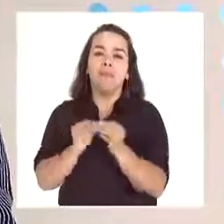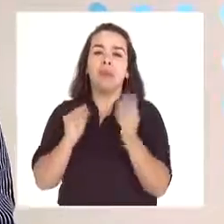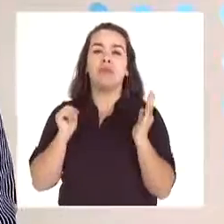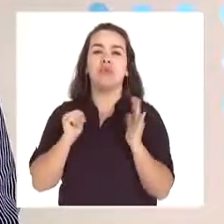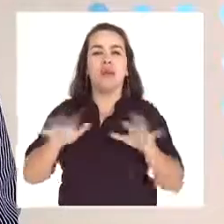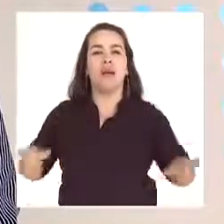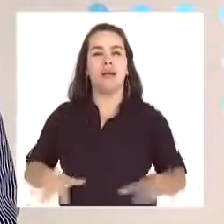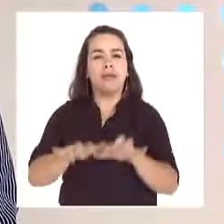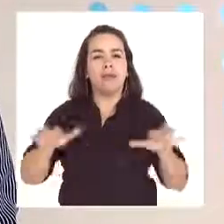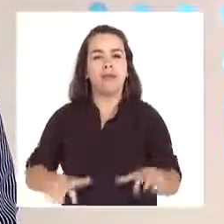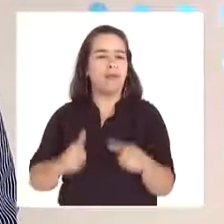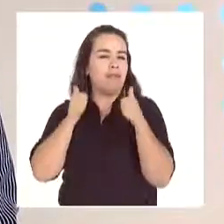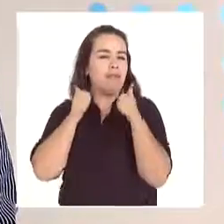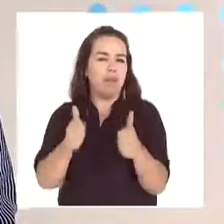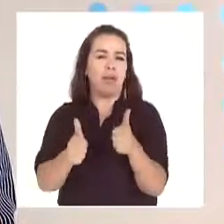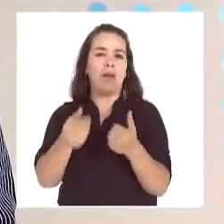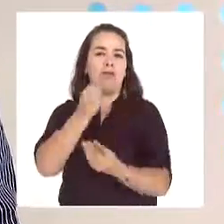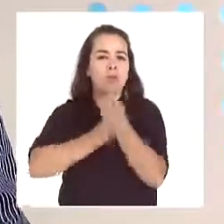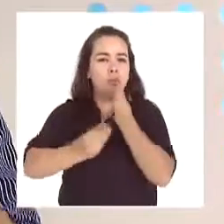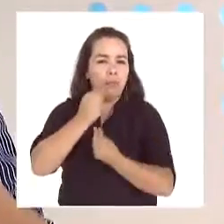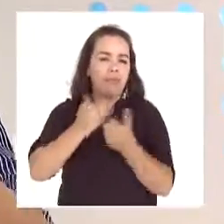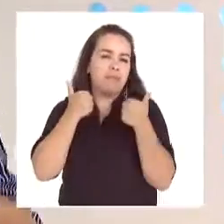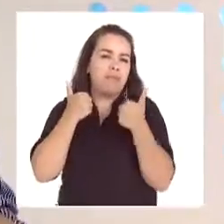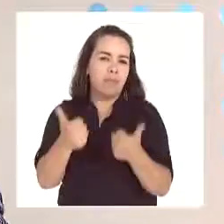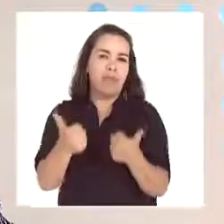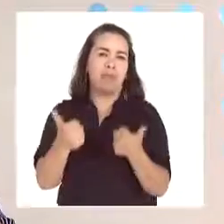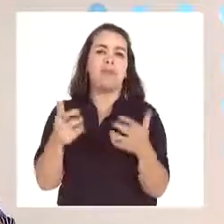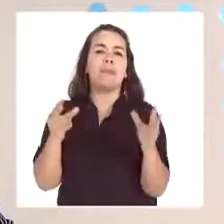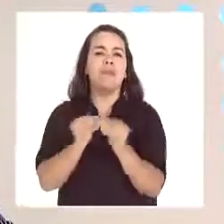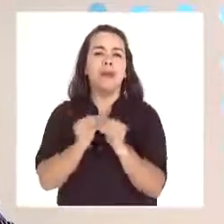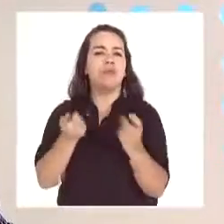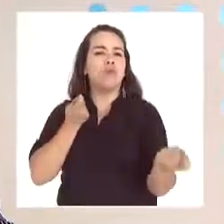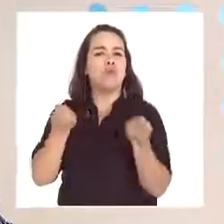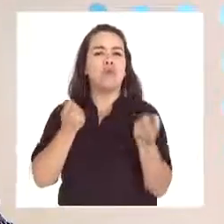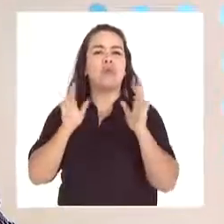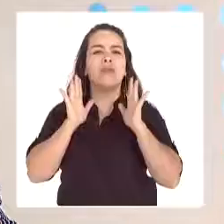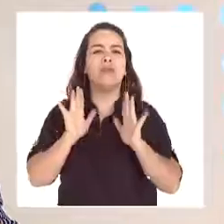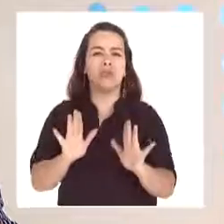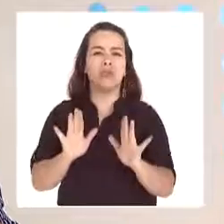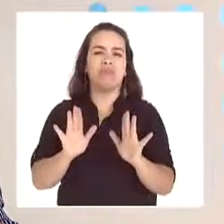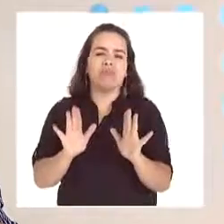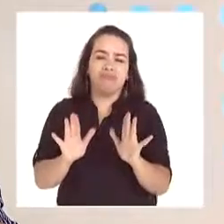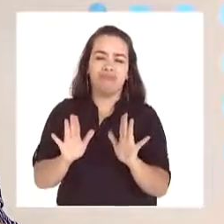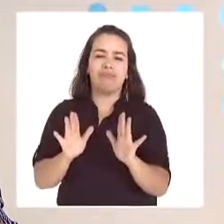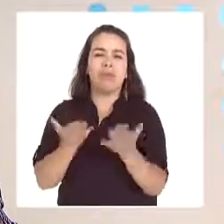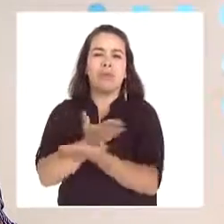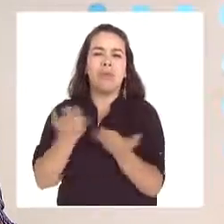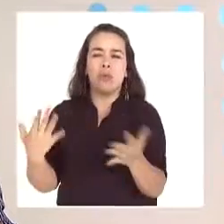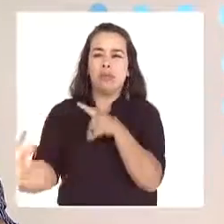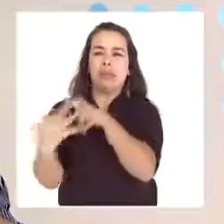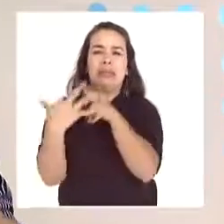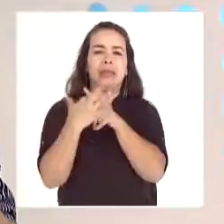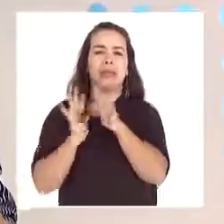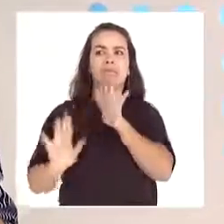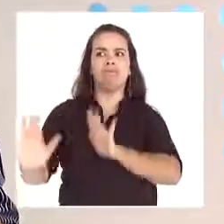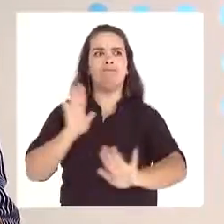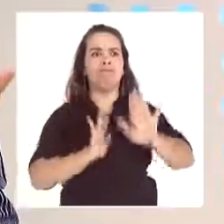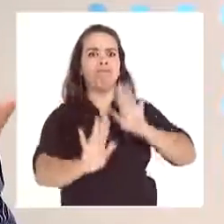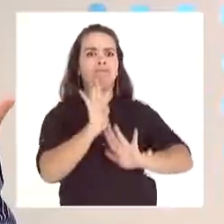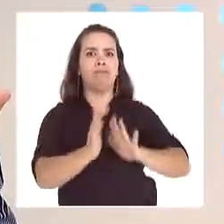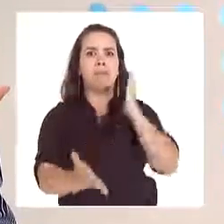física, mejorar por supuesto los hábitos alimentarios y controlar todos los factores de riesgo que puedan